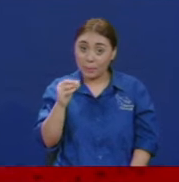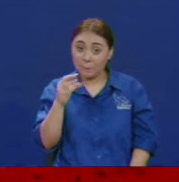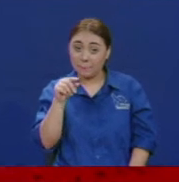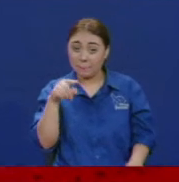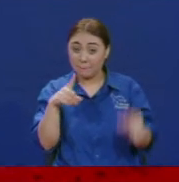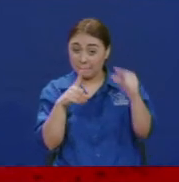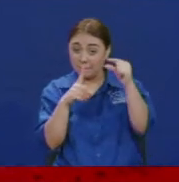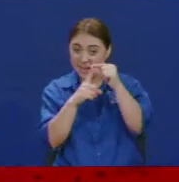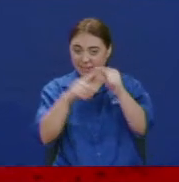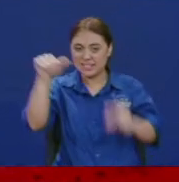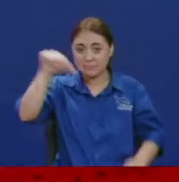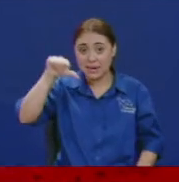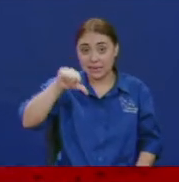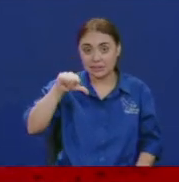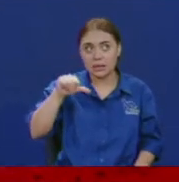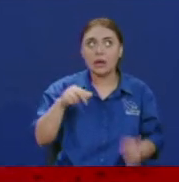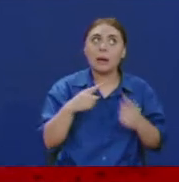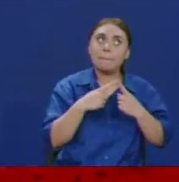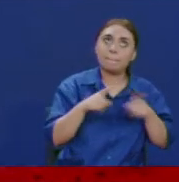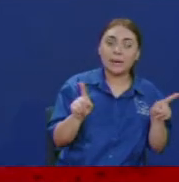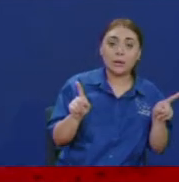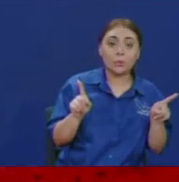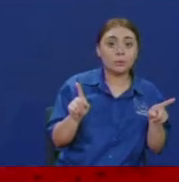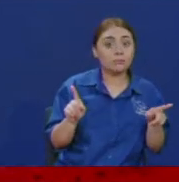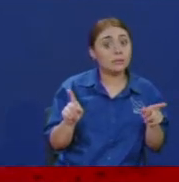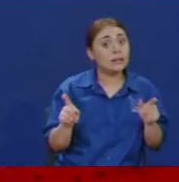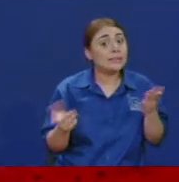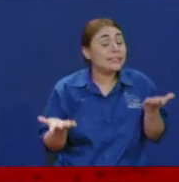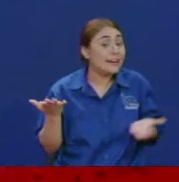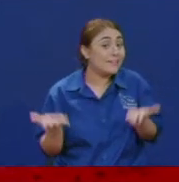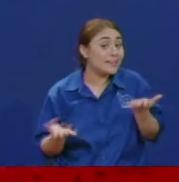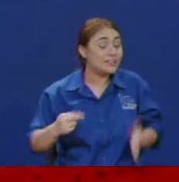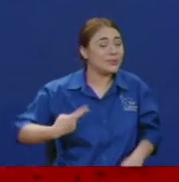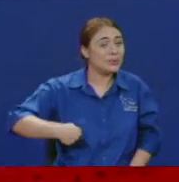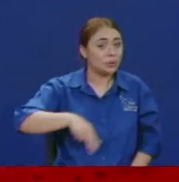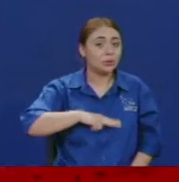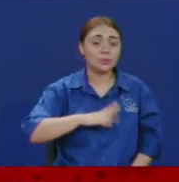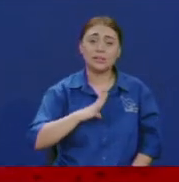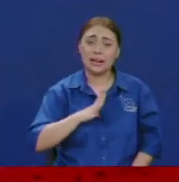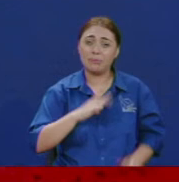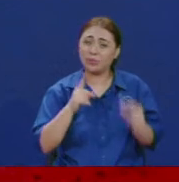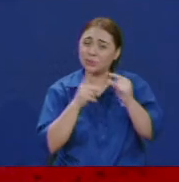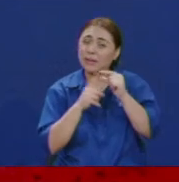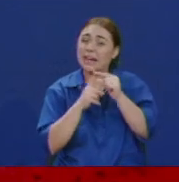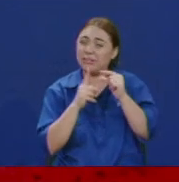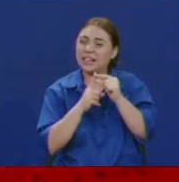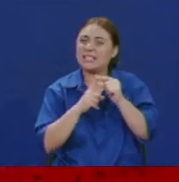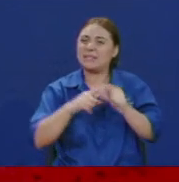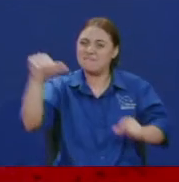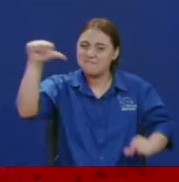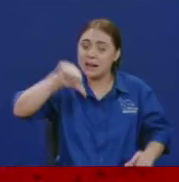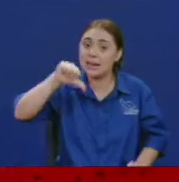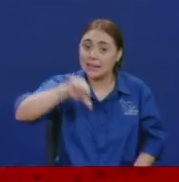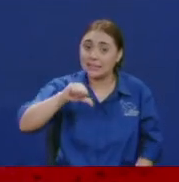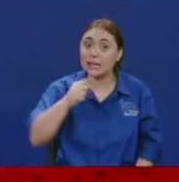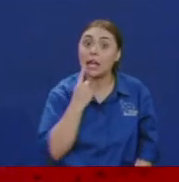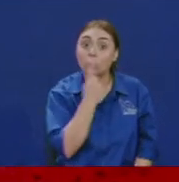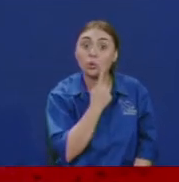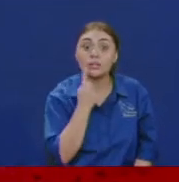ser que nosotros también estemos llenos de palabras malignas en contra de otros, incluso en contra de hermanos.